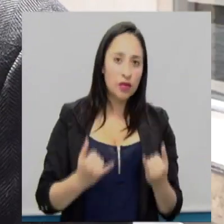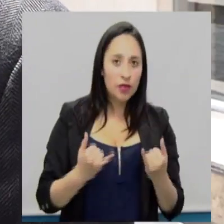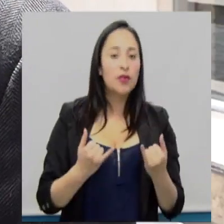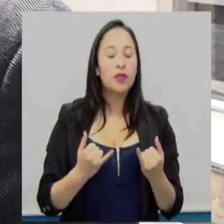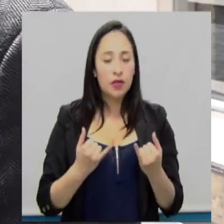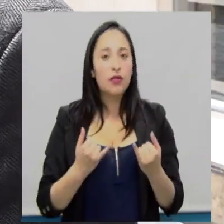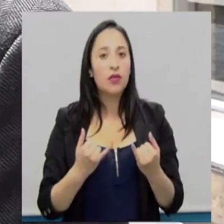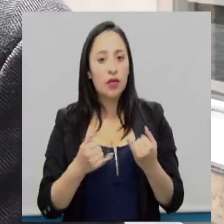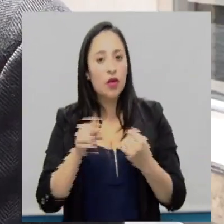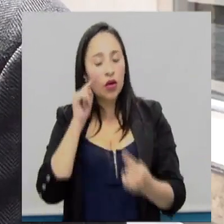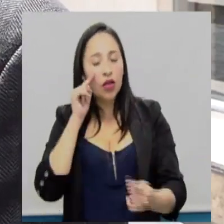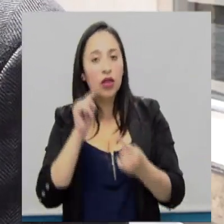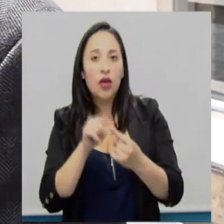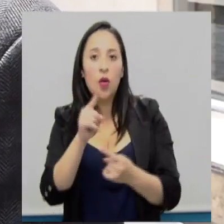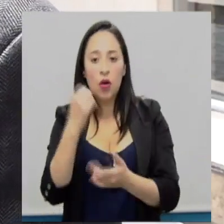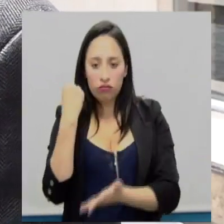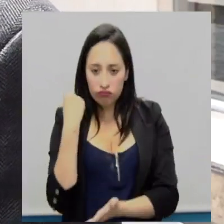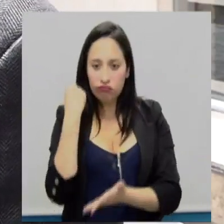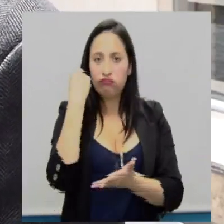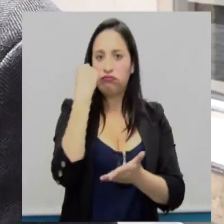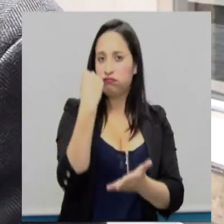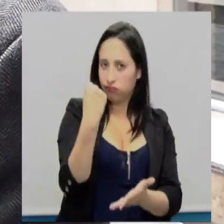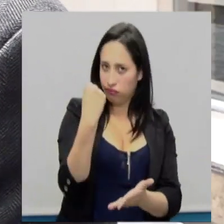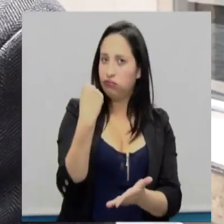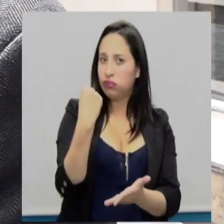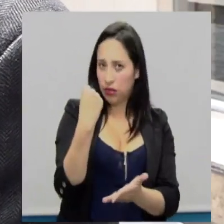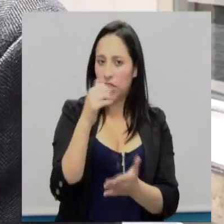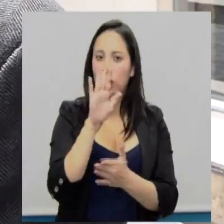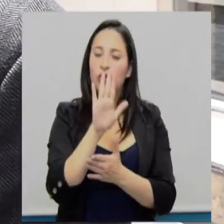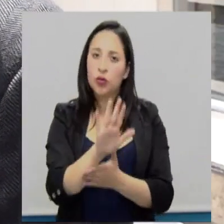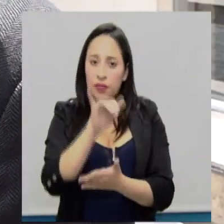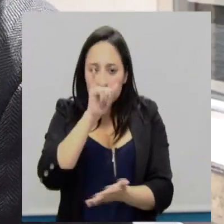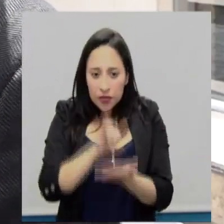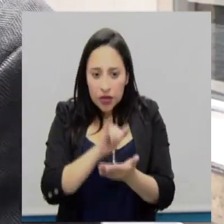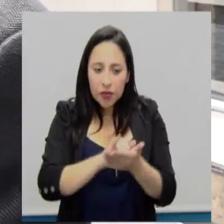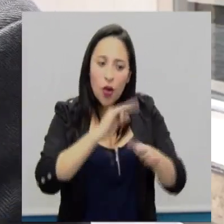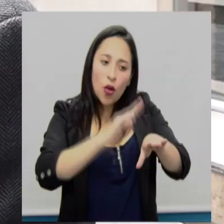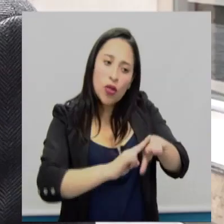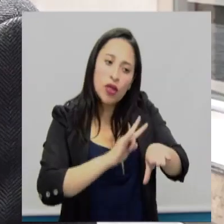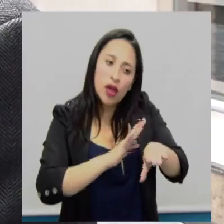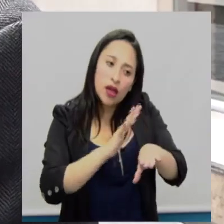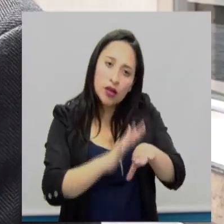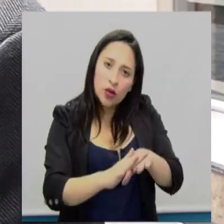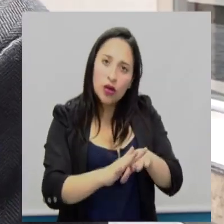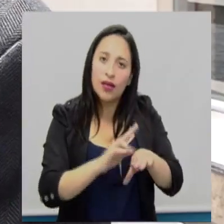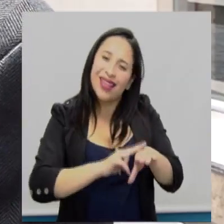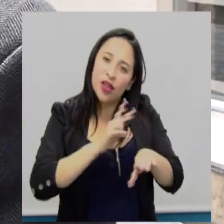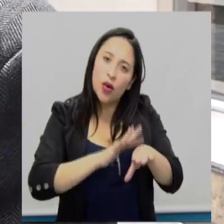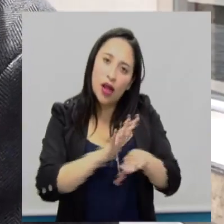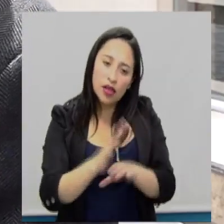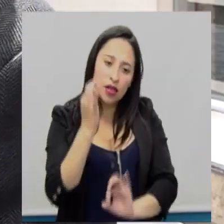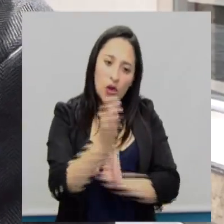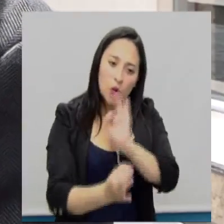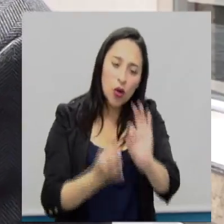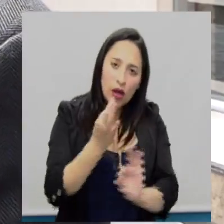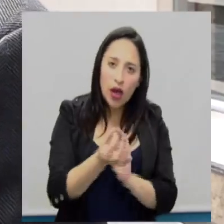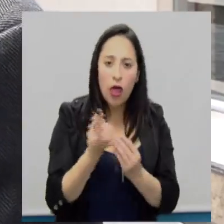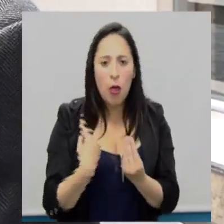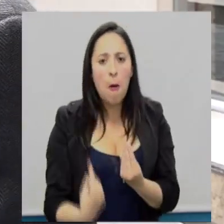lógica invitaría a que esos recursos fueran destinados hacia la misma línea en términos de